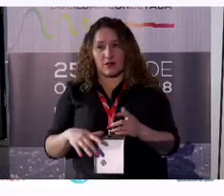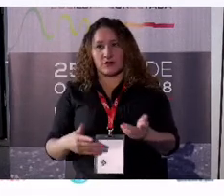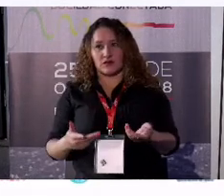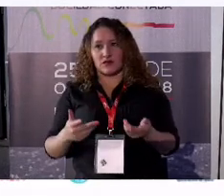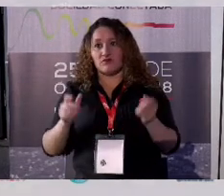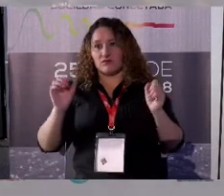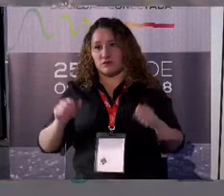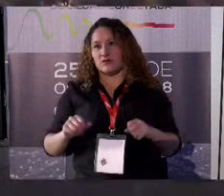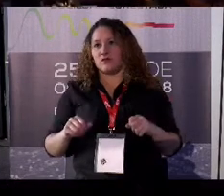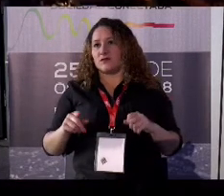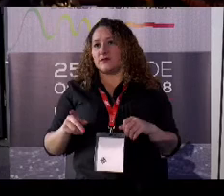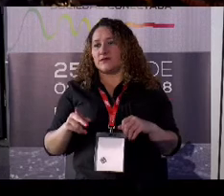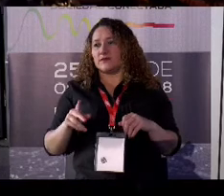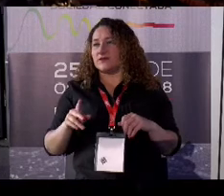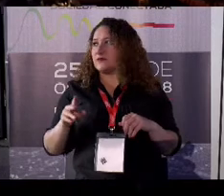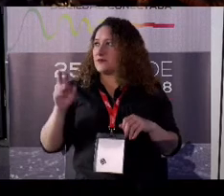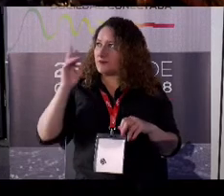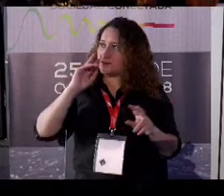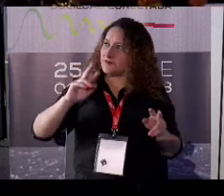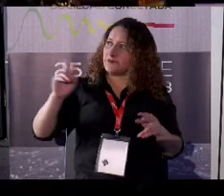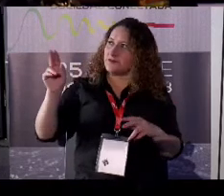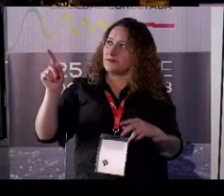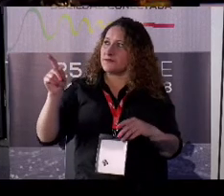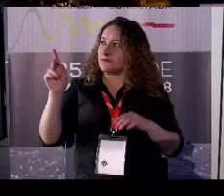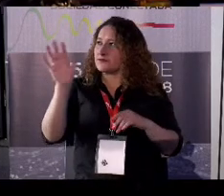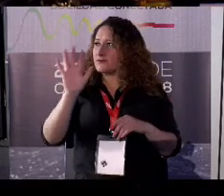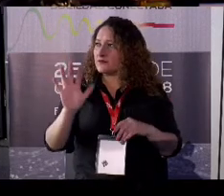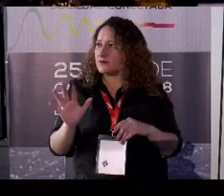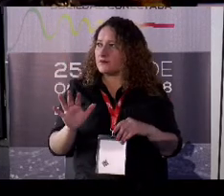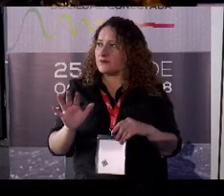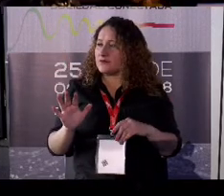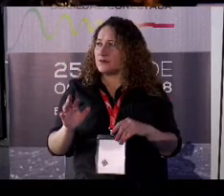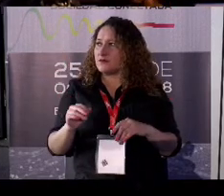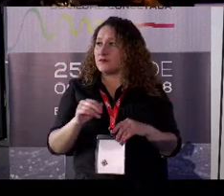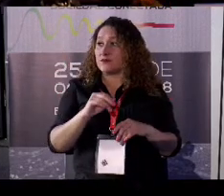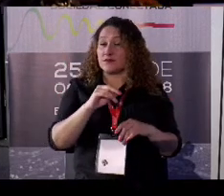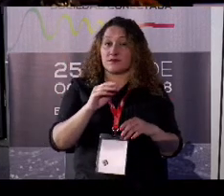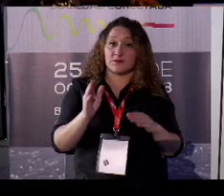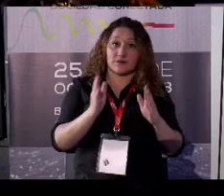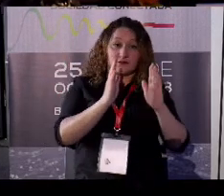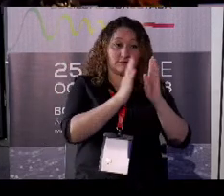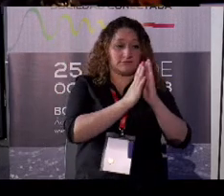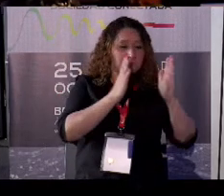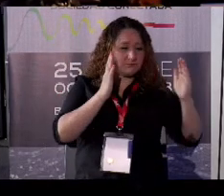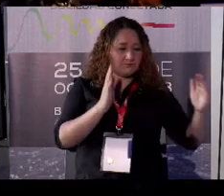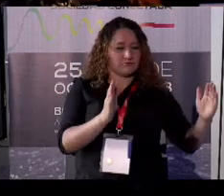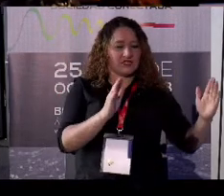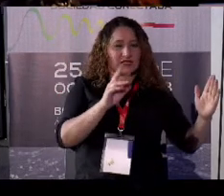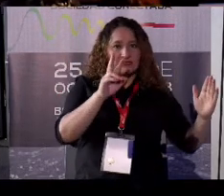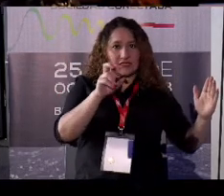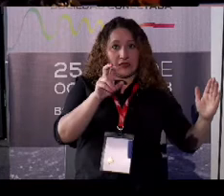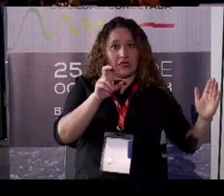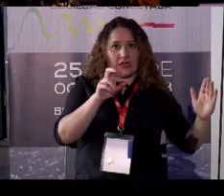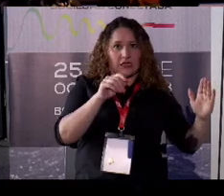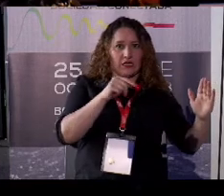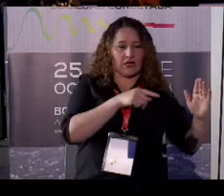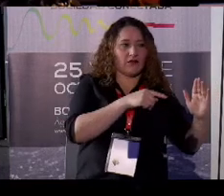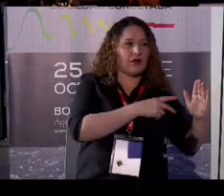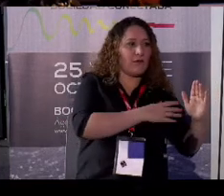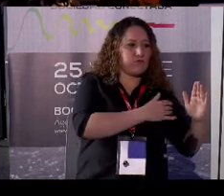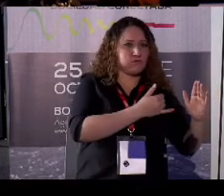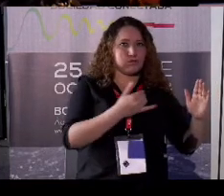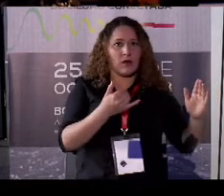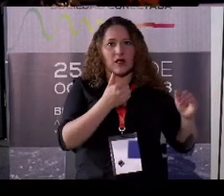efectivamente podría llegar a verse algo así. Si aquí tenemos 7 lotes, cada uno de 10 megahertz, que se